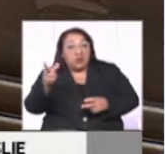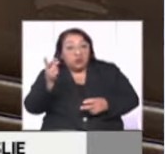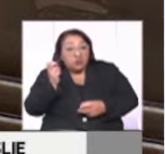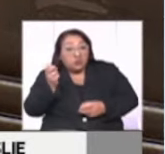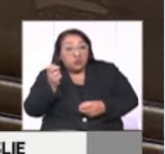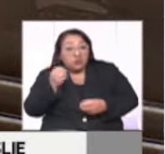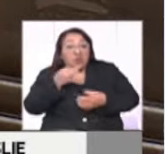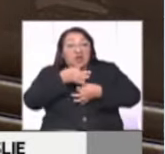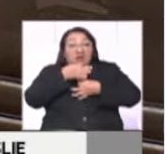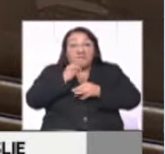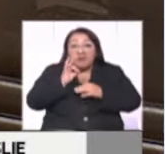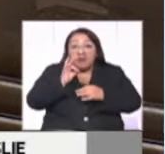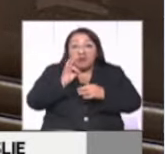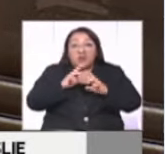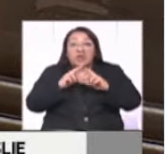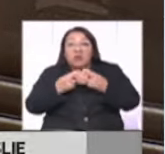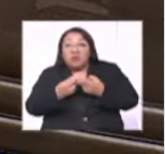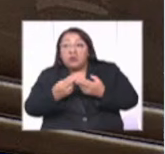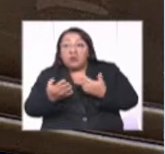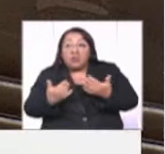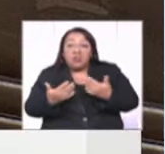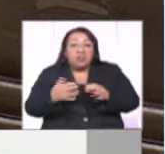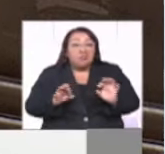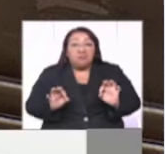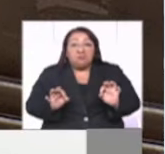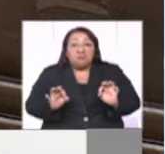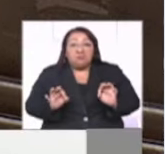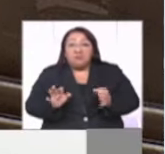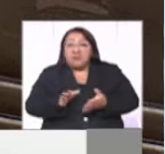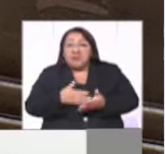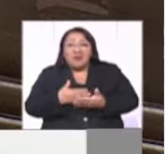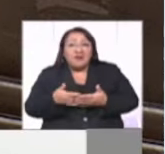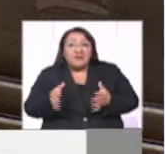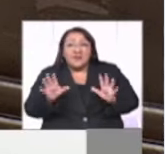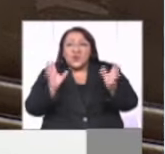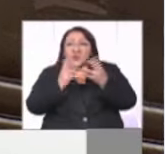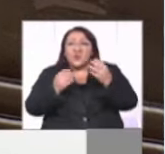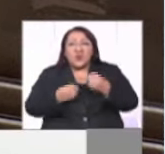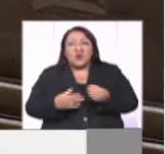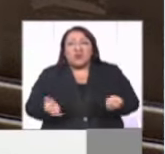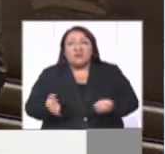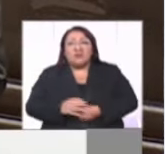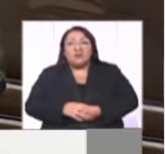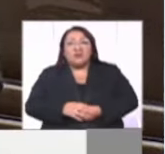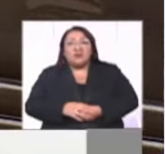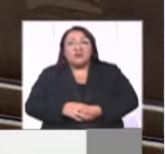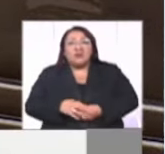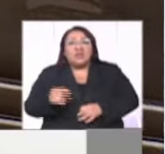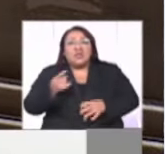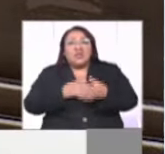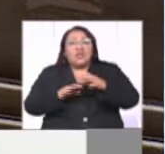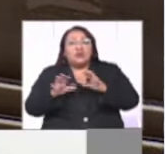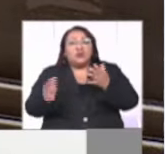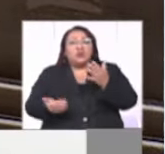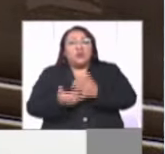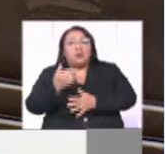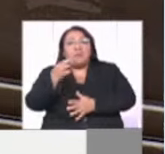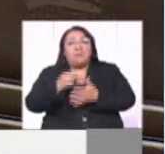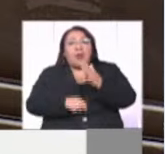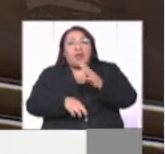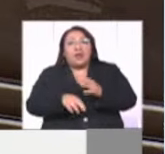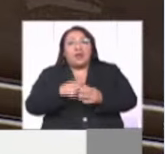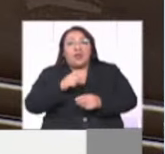invitó café, se reunieron y al final, nada, un desastre. ¿Qué han hecho con este nuevo plan anual